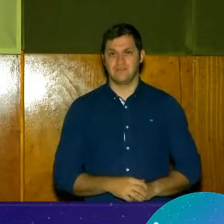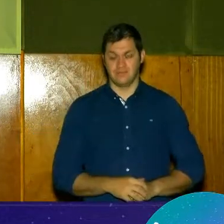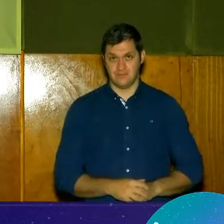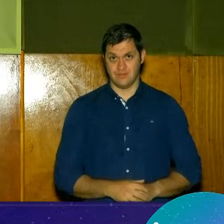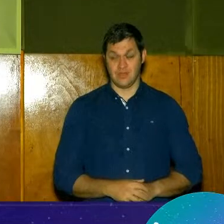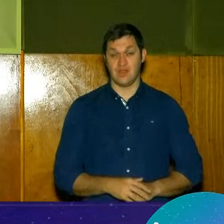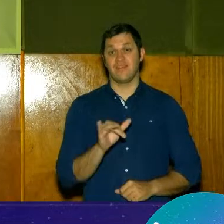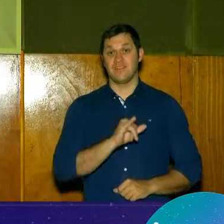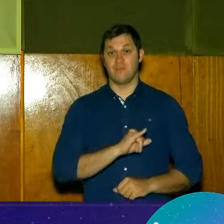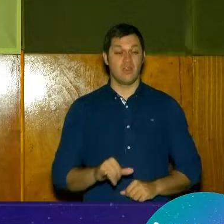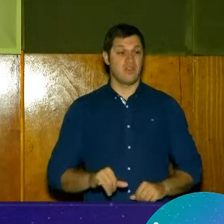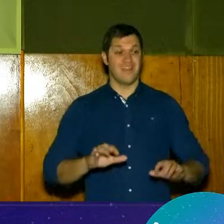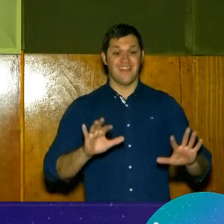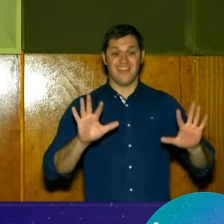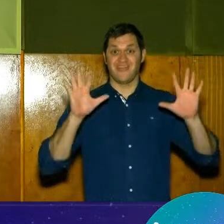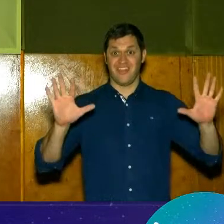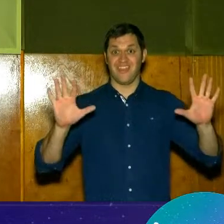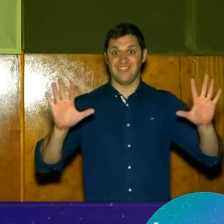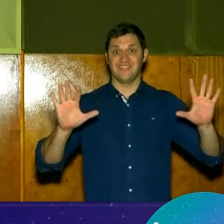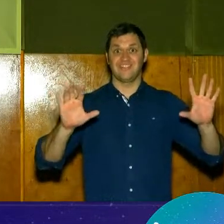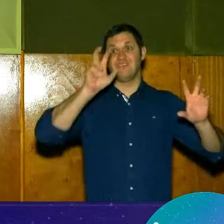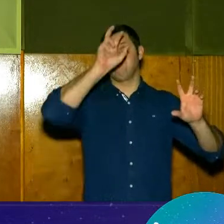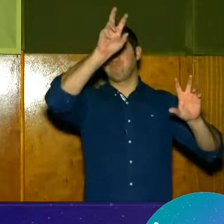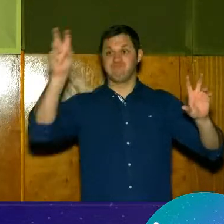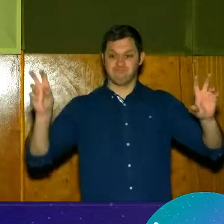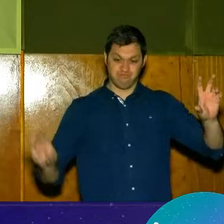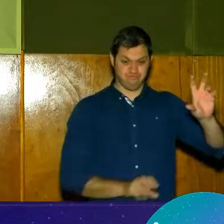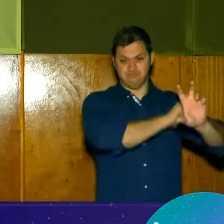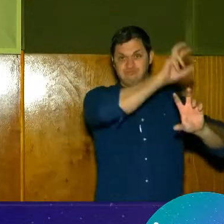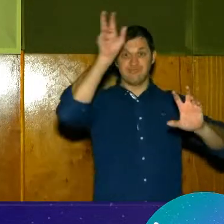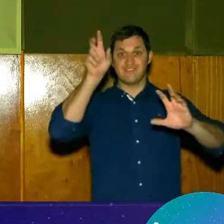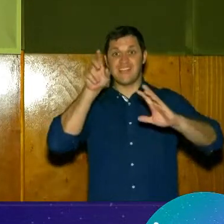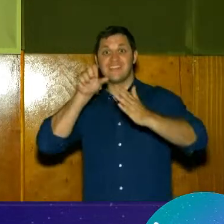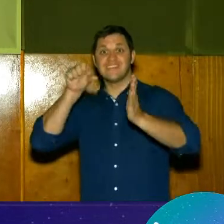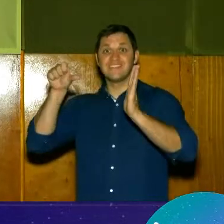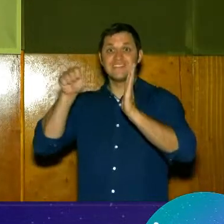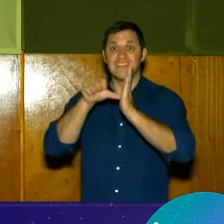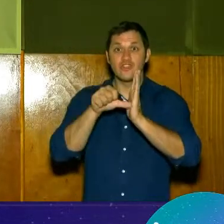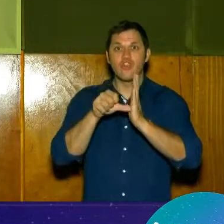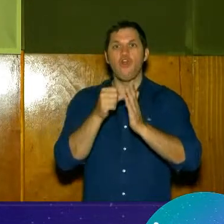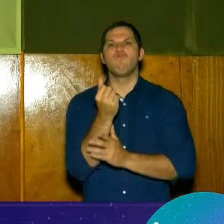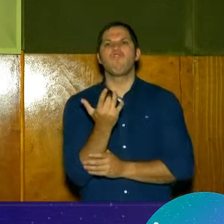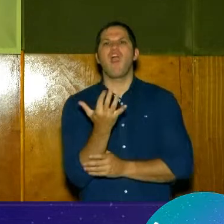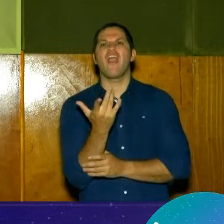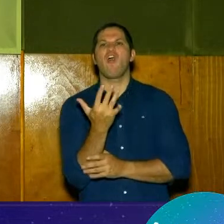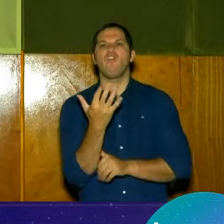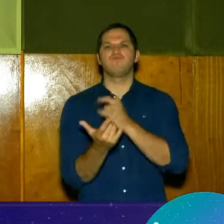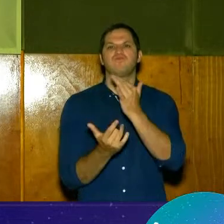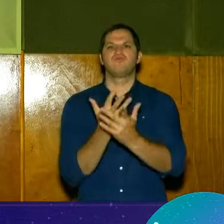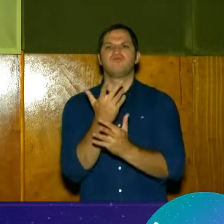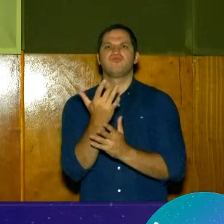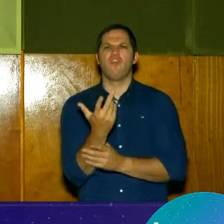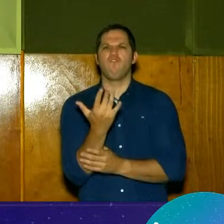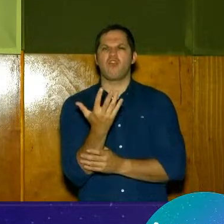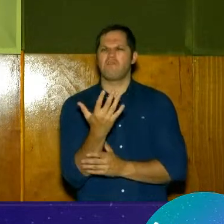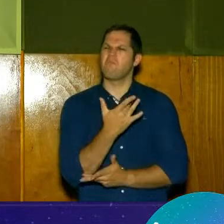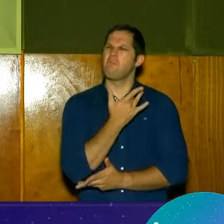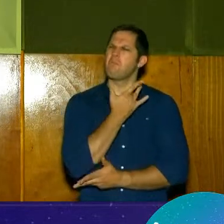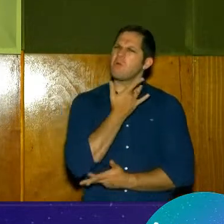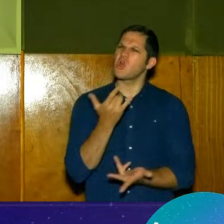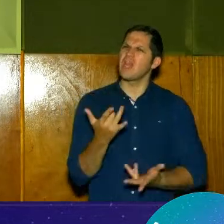cómo era el universo de etea no el universo de tea no eran 10 esferas solo 10 al